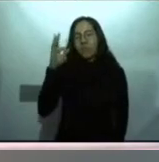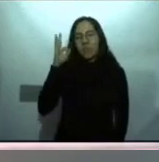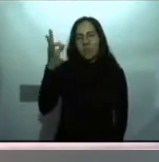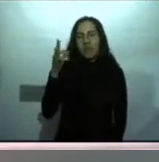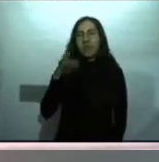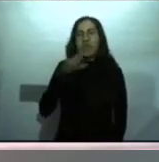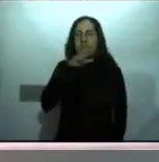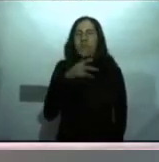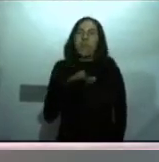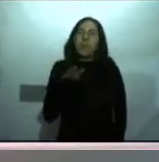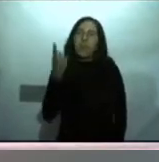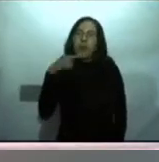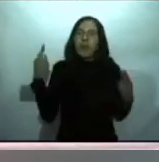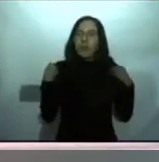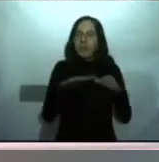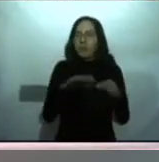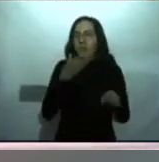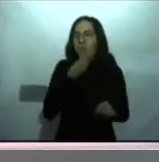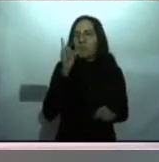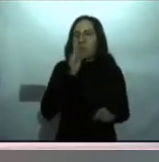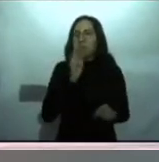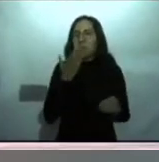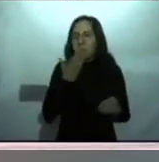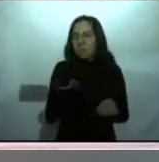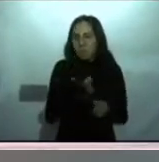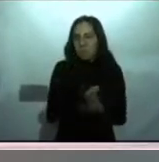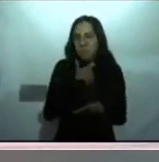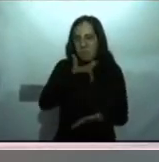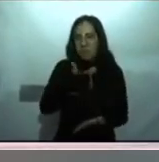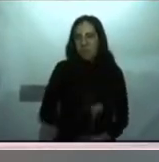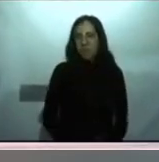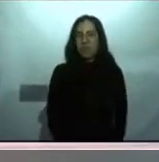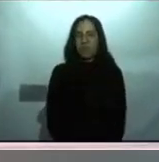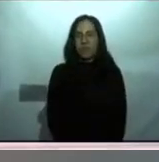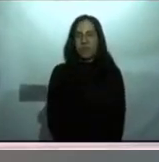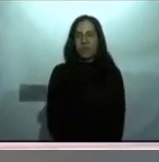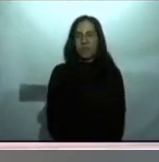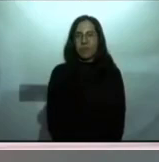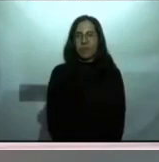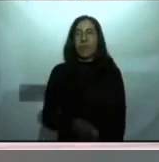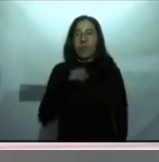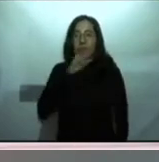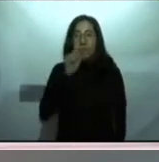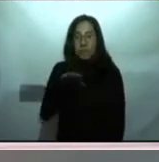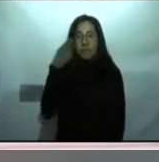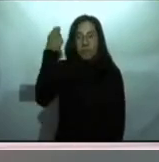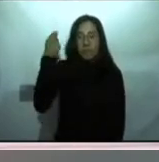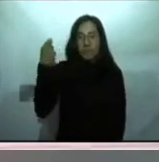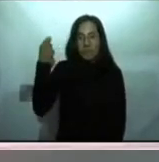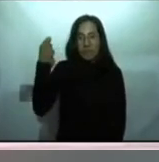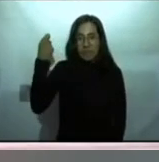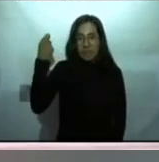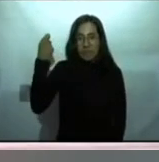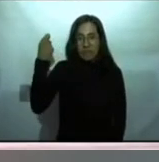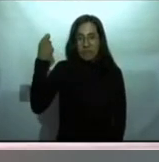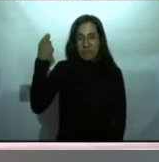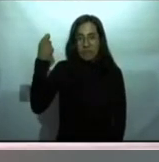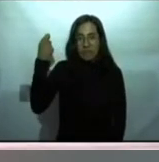de México. ¿Qué más vamos a hacer? Las pensiones.